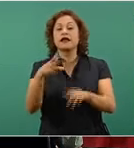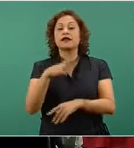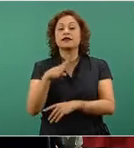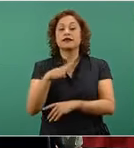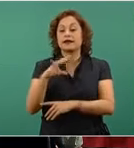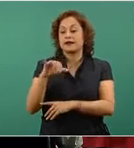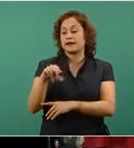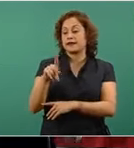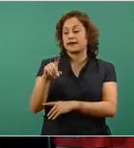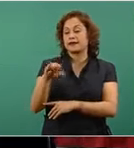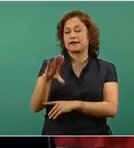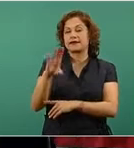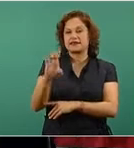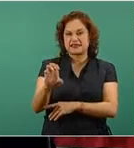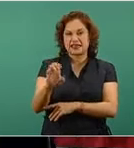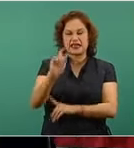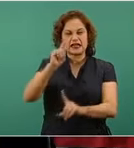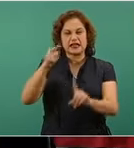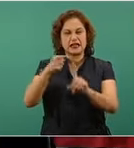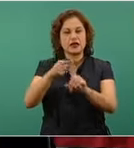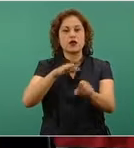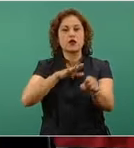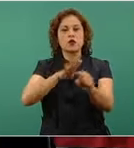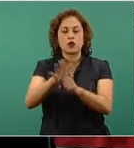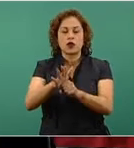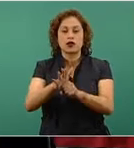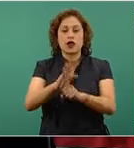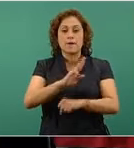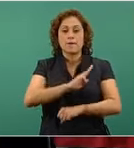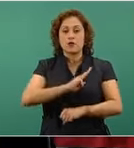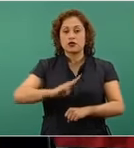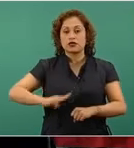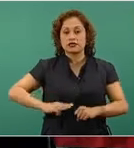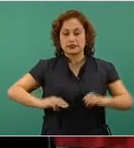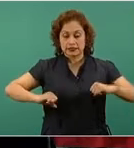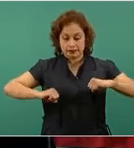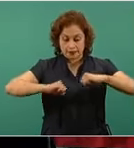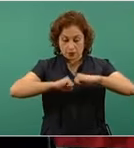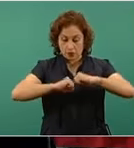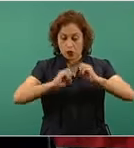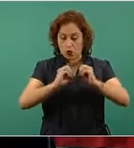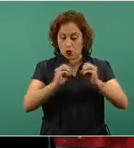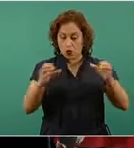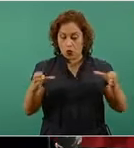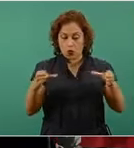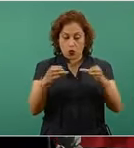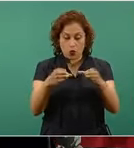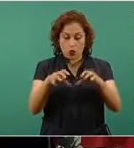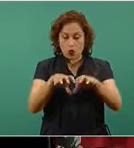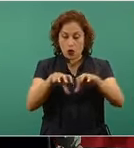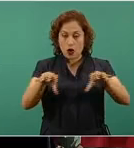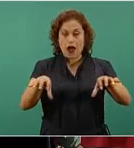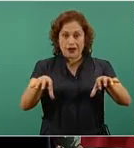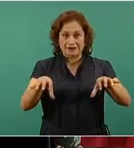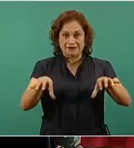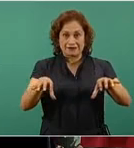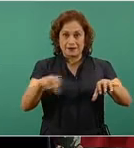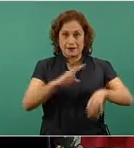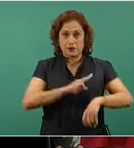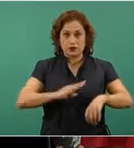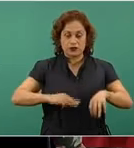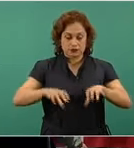que existe entre dos municipios o más municipios que están pegados unos a otros, que están